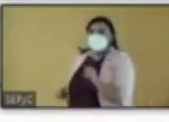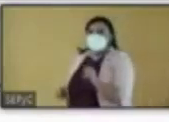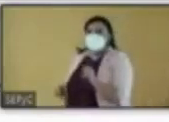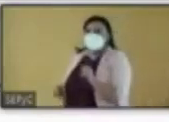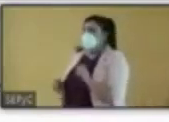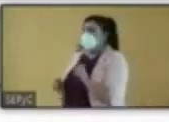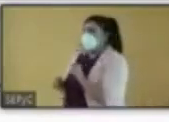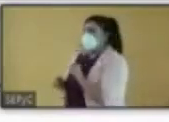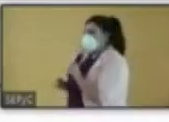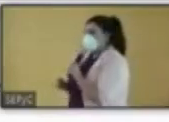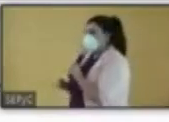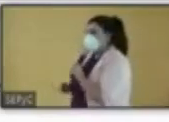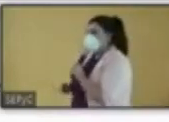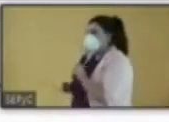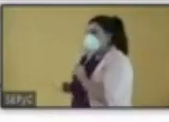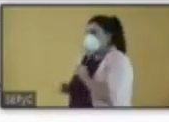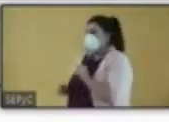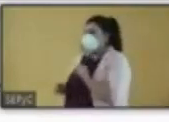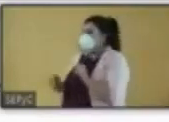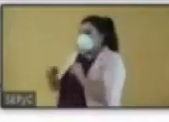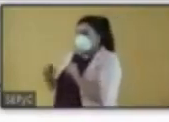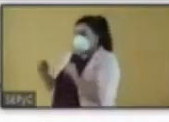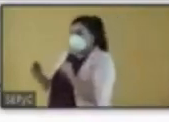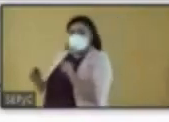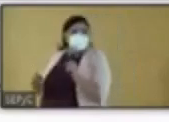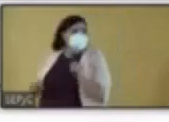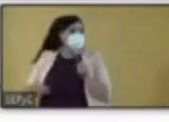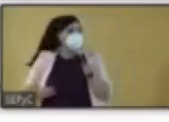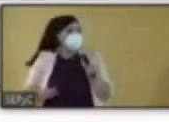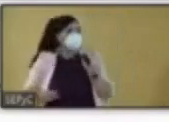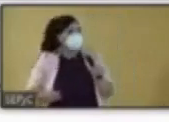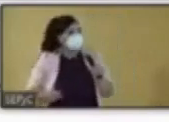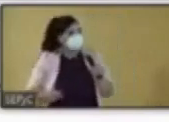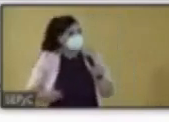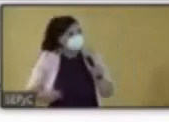plasmadas de manera líquida, es decir, sin decimales.